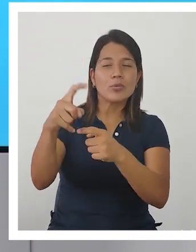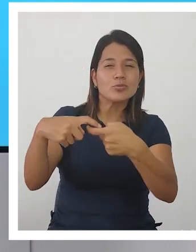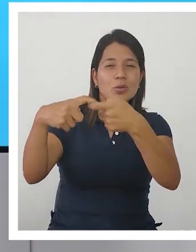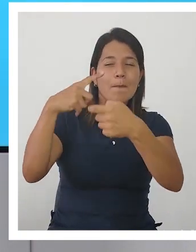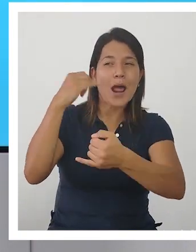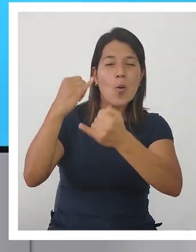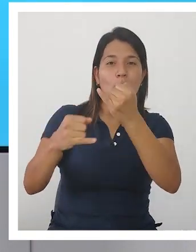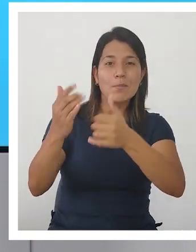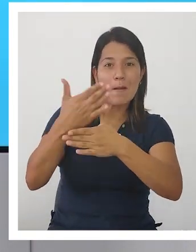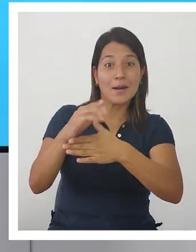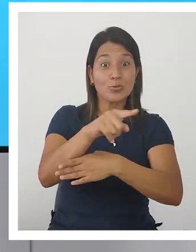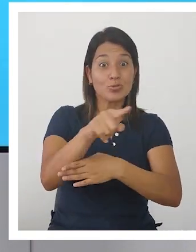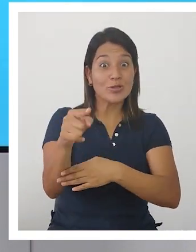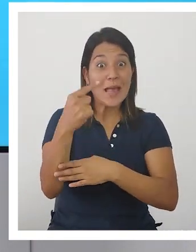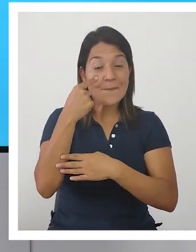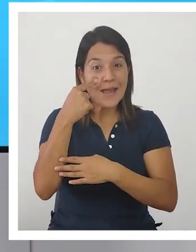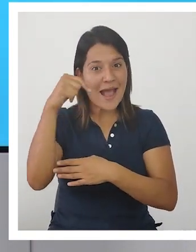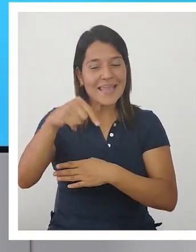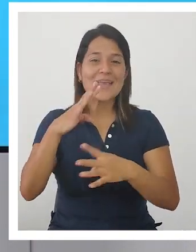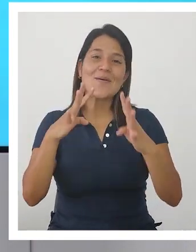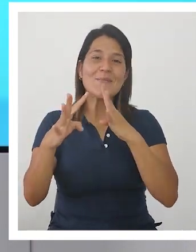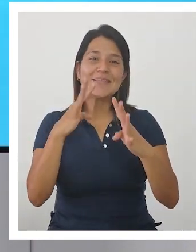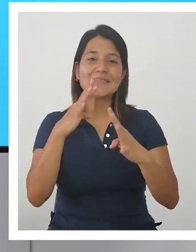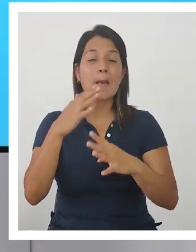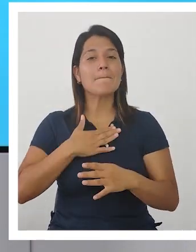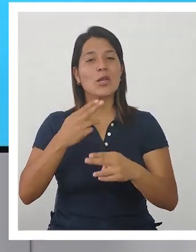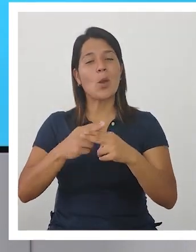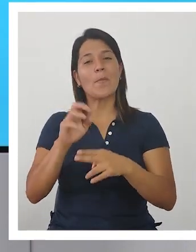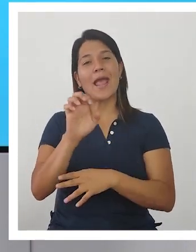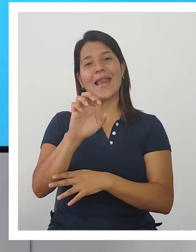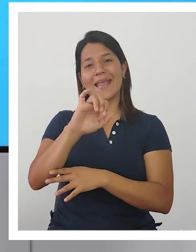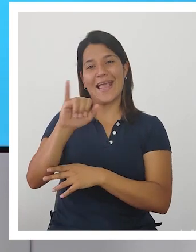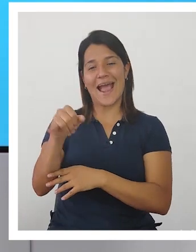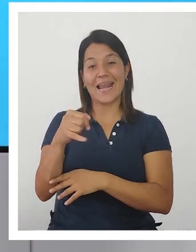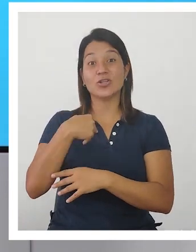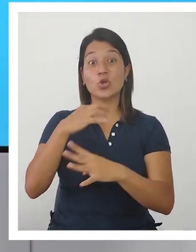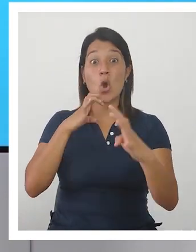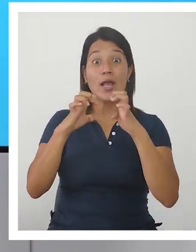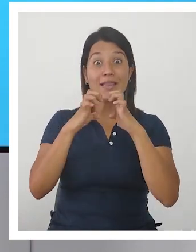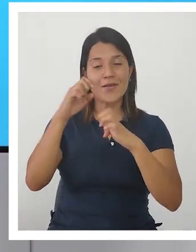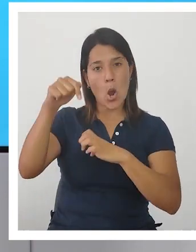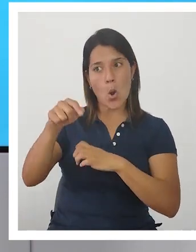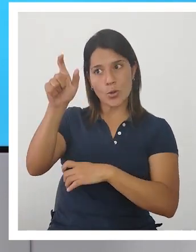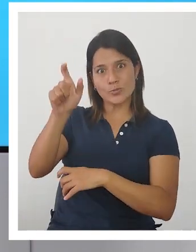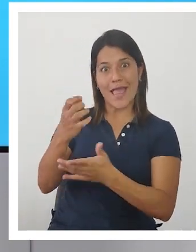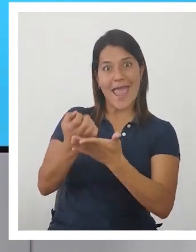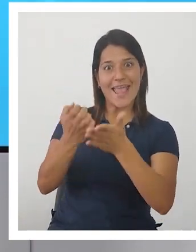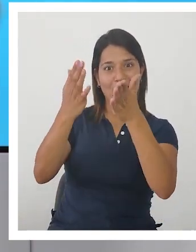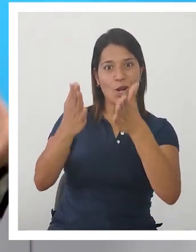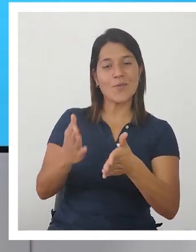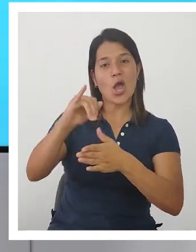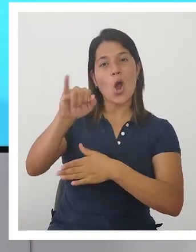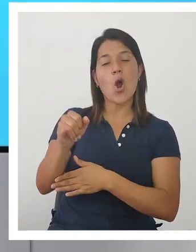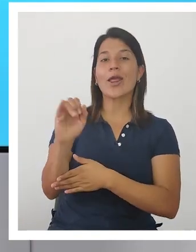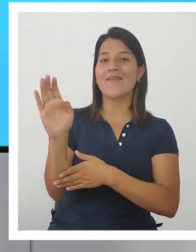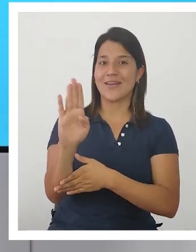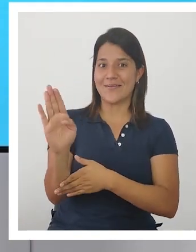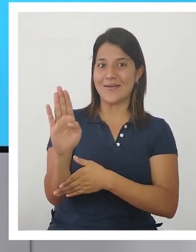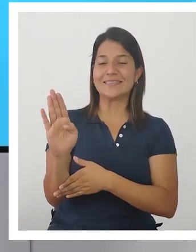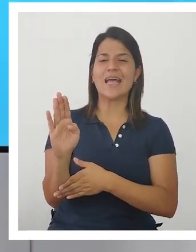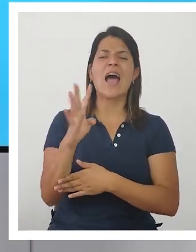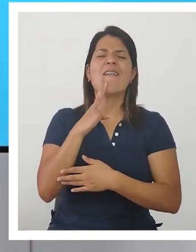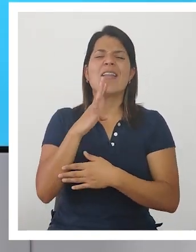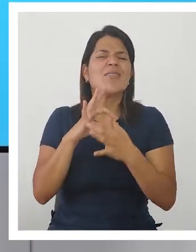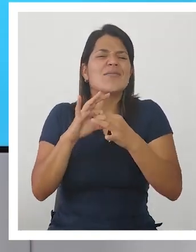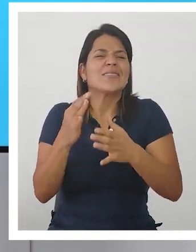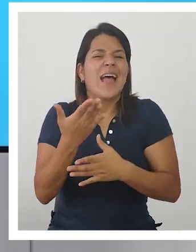viendo Conversamos, soy Eric Jarquín, hoy entrevistando al economista Jorge Benavides, hablando sobre